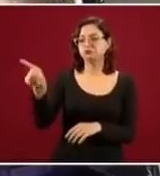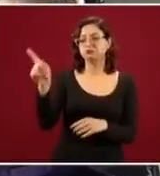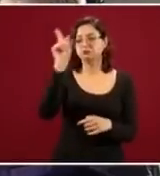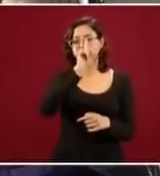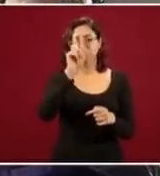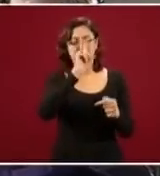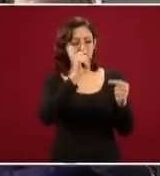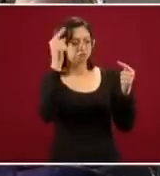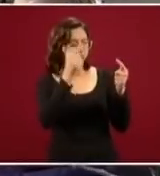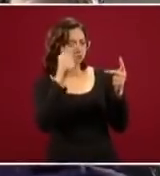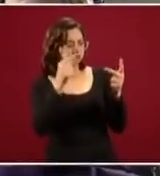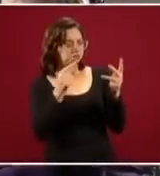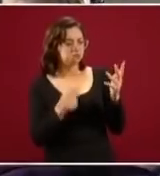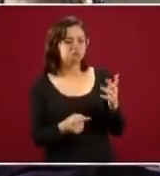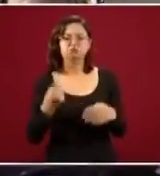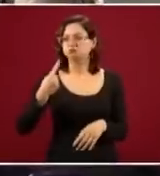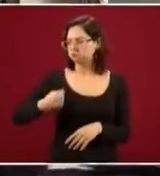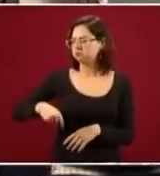recomendaciones,